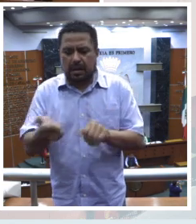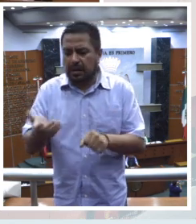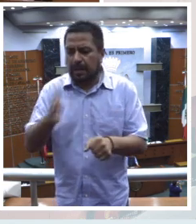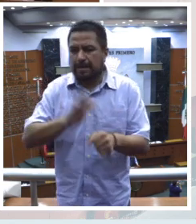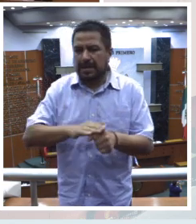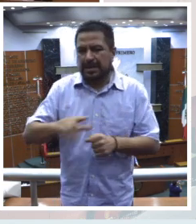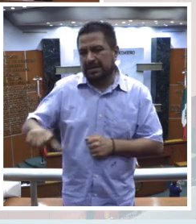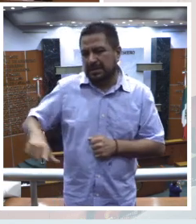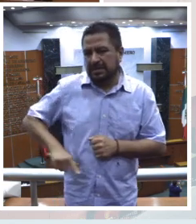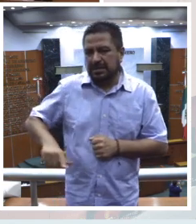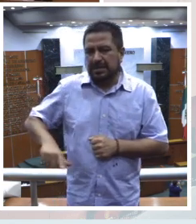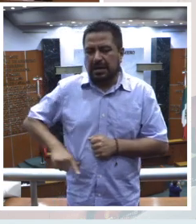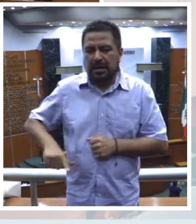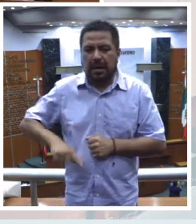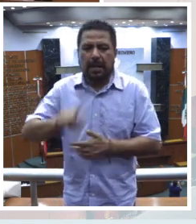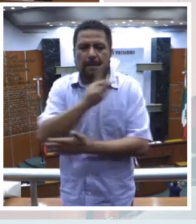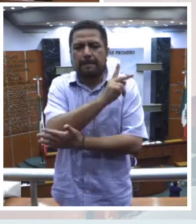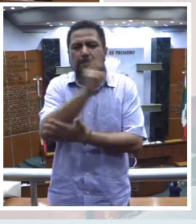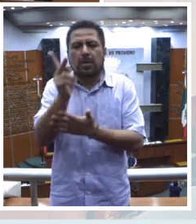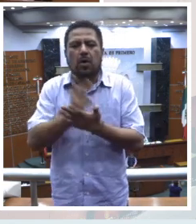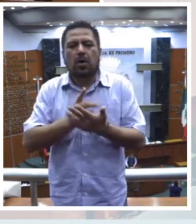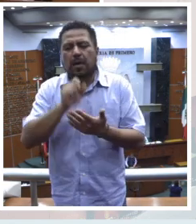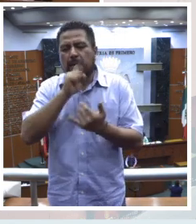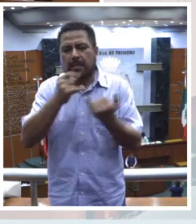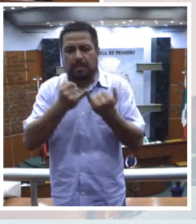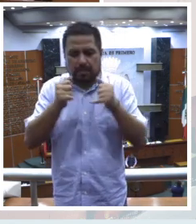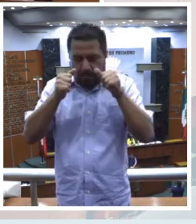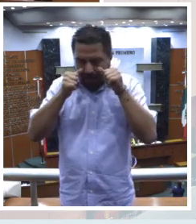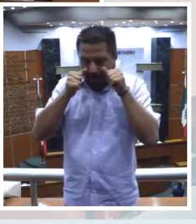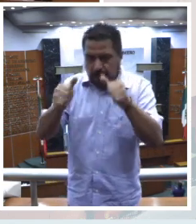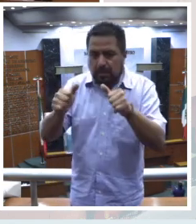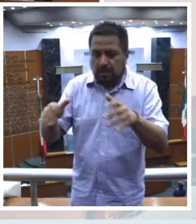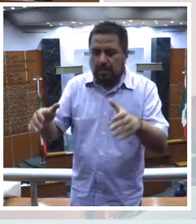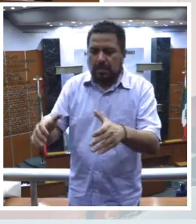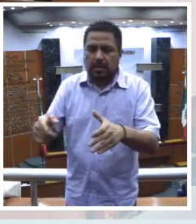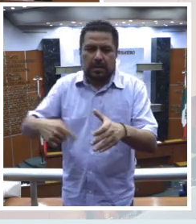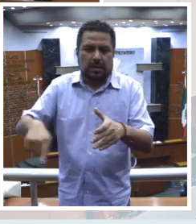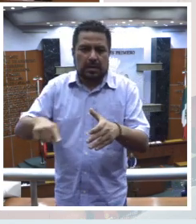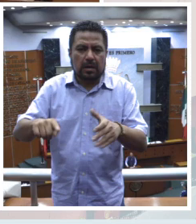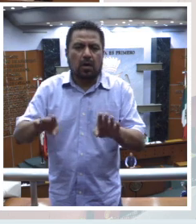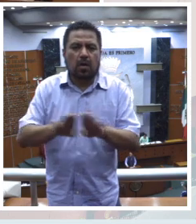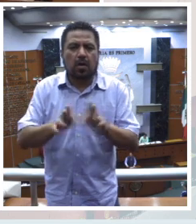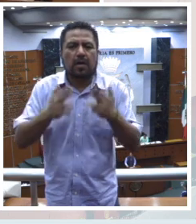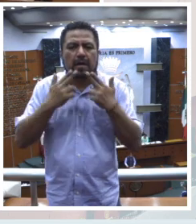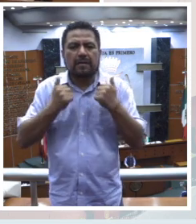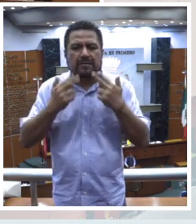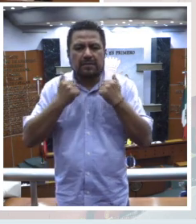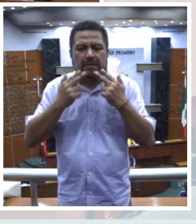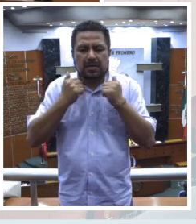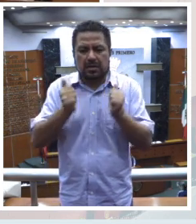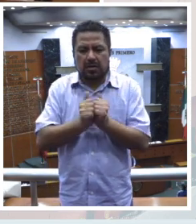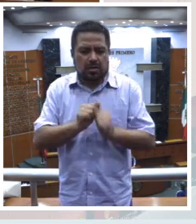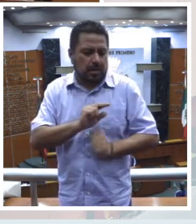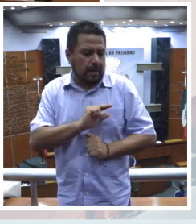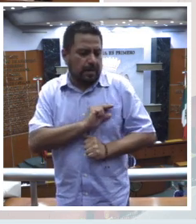administración pública y programas de acción afirmativa e incentivos fiscales en la iniciativa